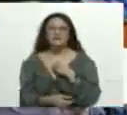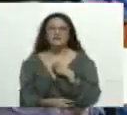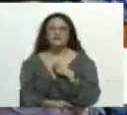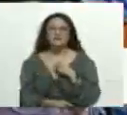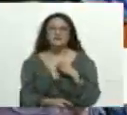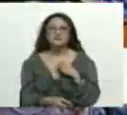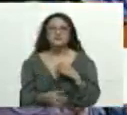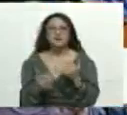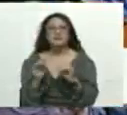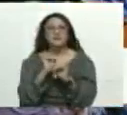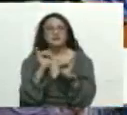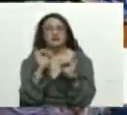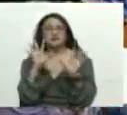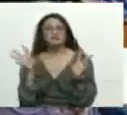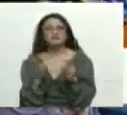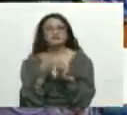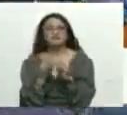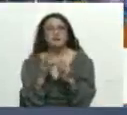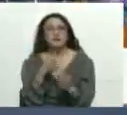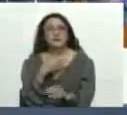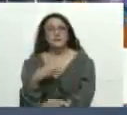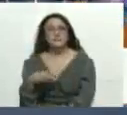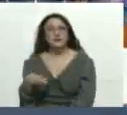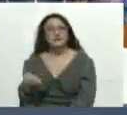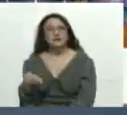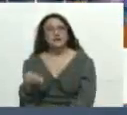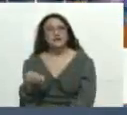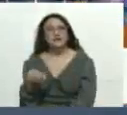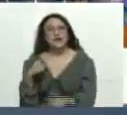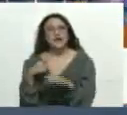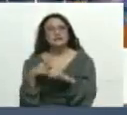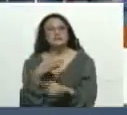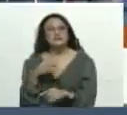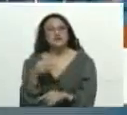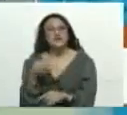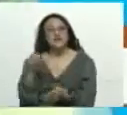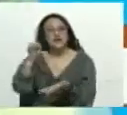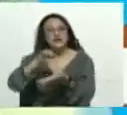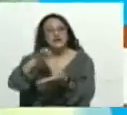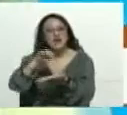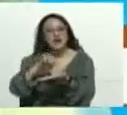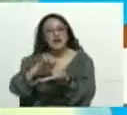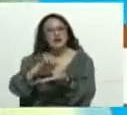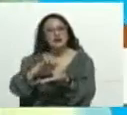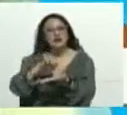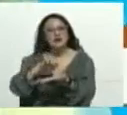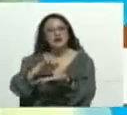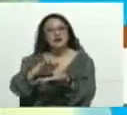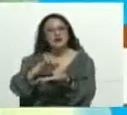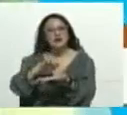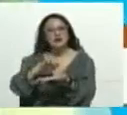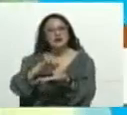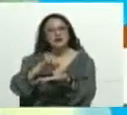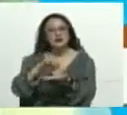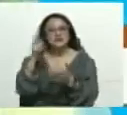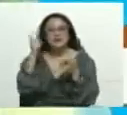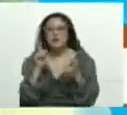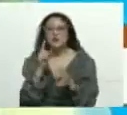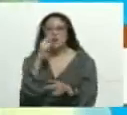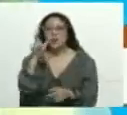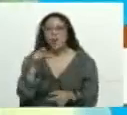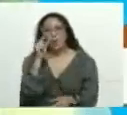voy a cerrar con una frase del presidente ex presidente iraní matmut a madines Ya dijo Chávez